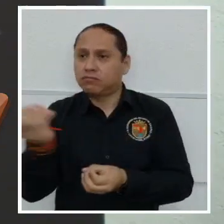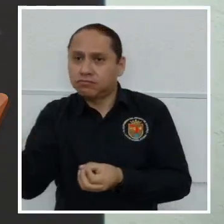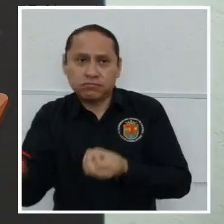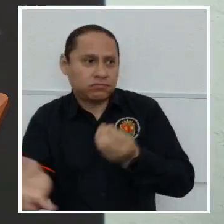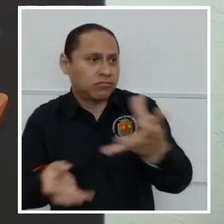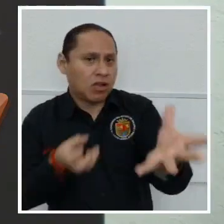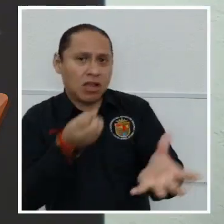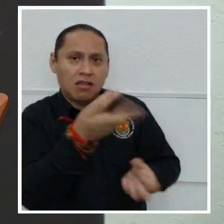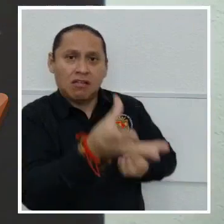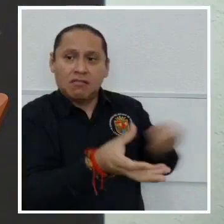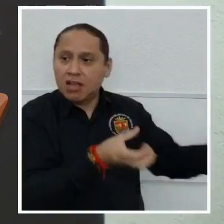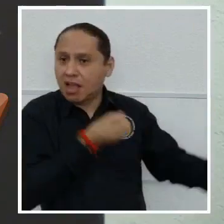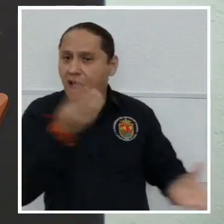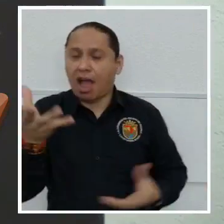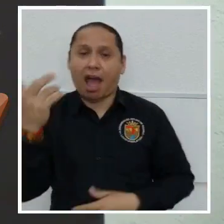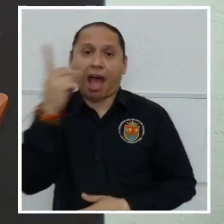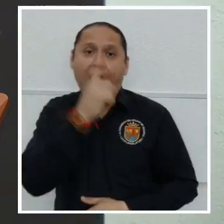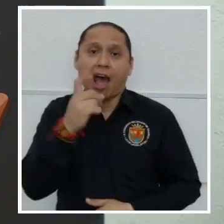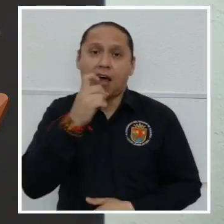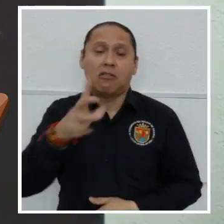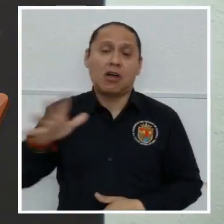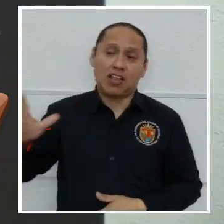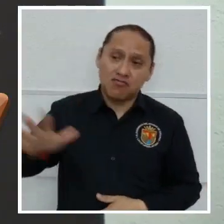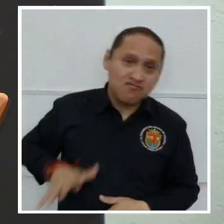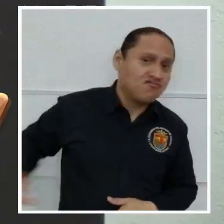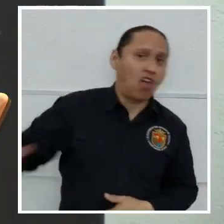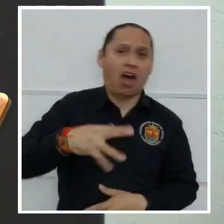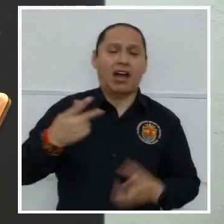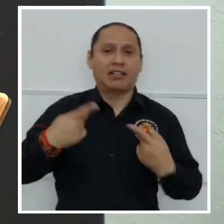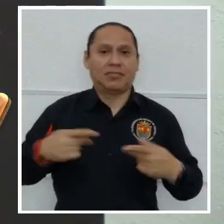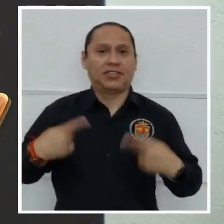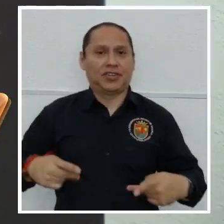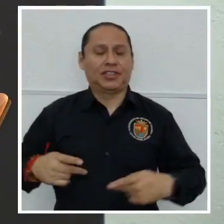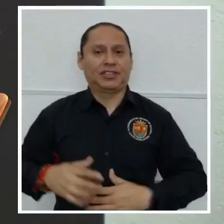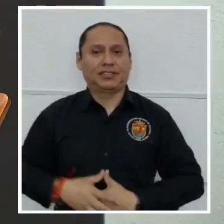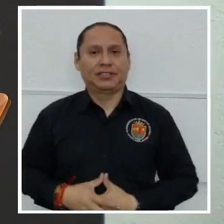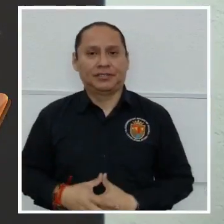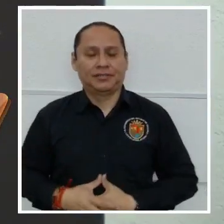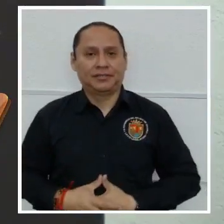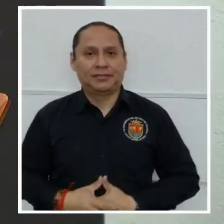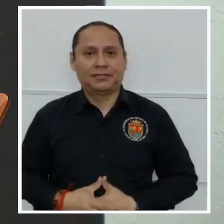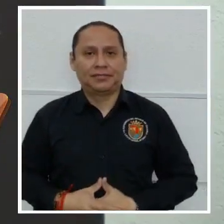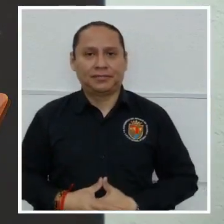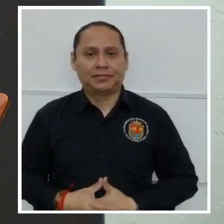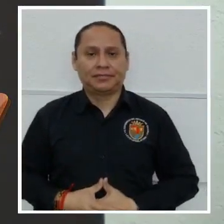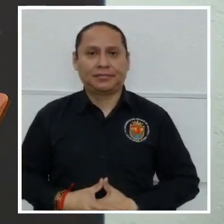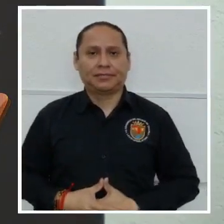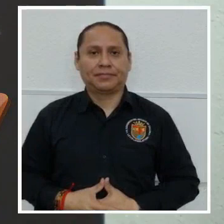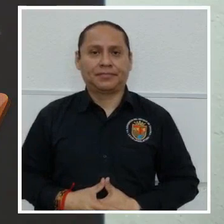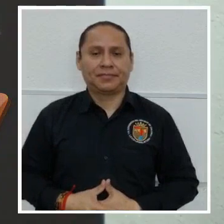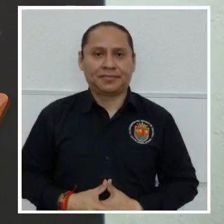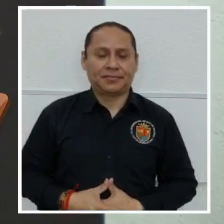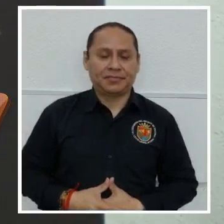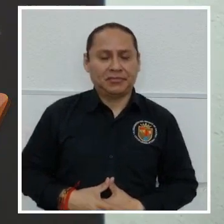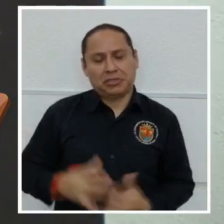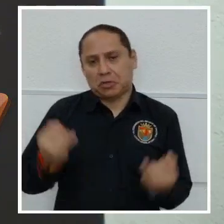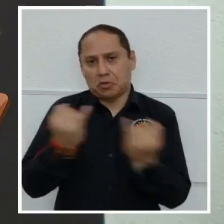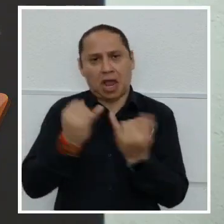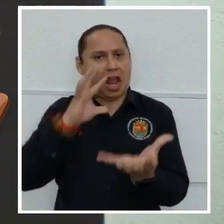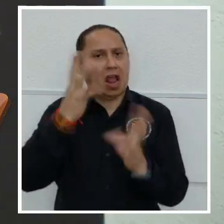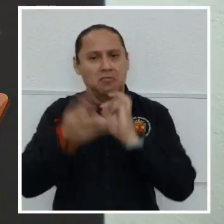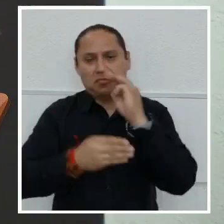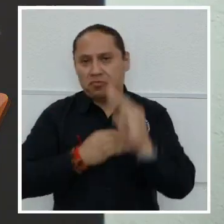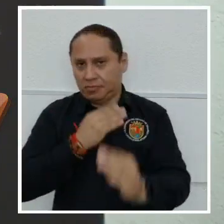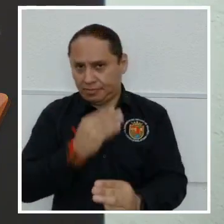el agua en calidad y el saneamiento en las mejores condiciones para el mundo